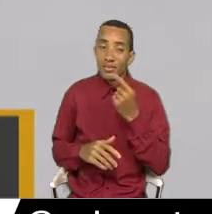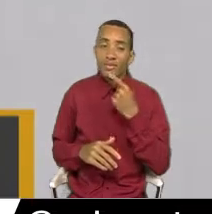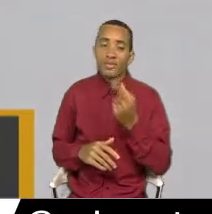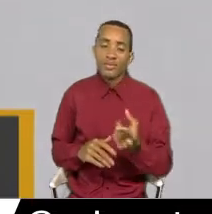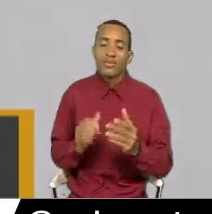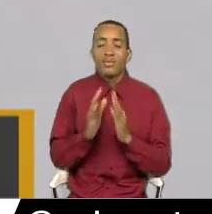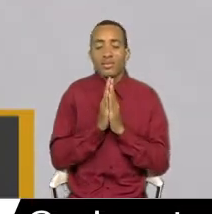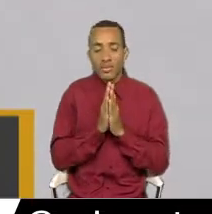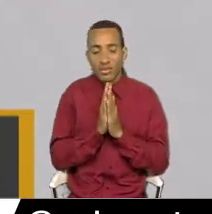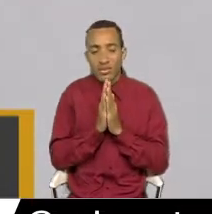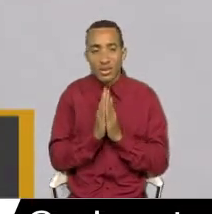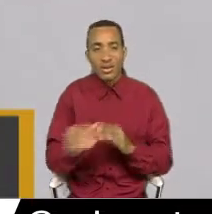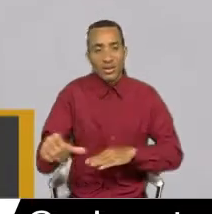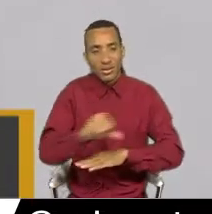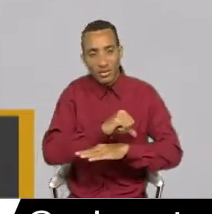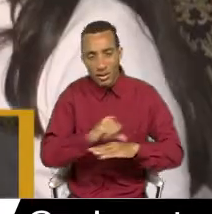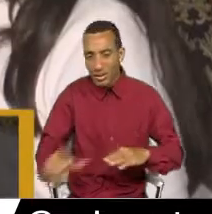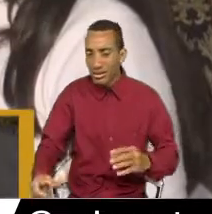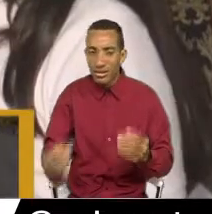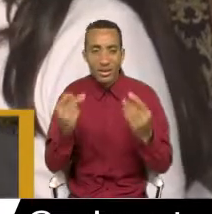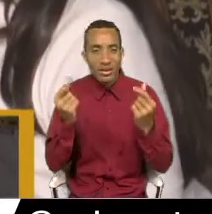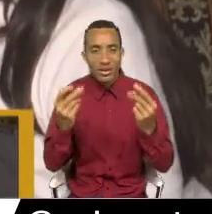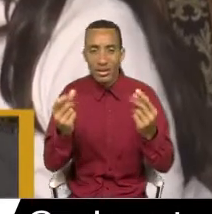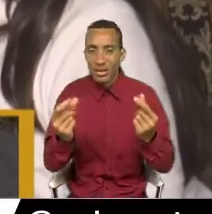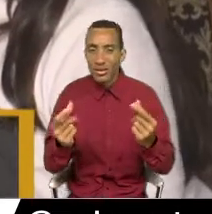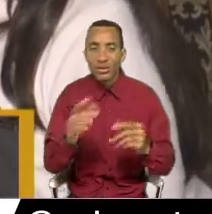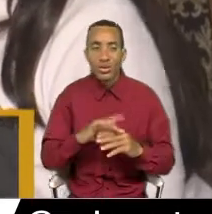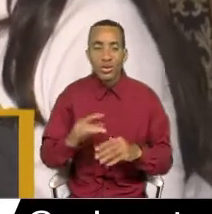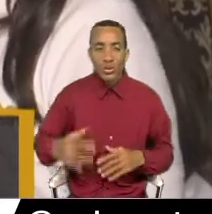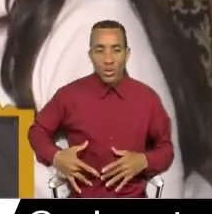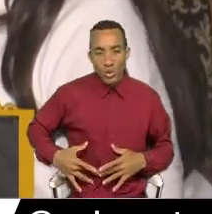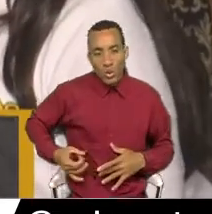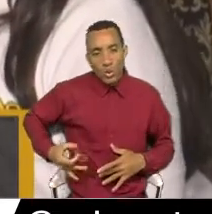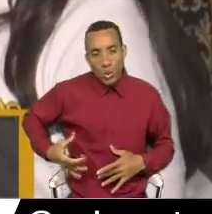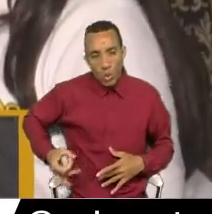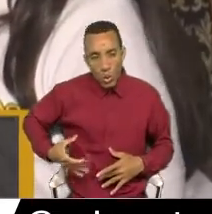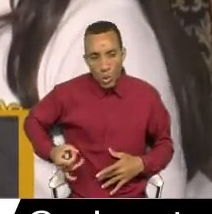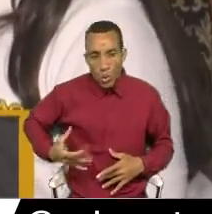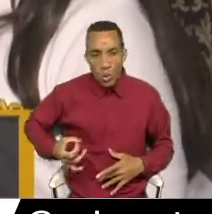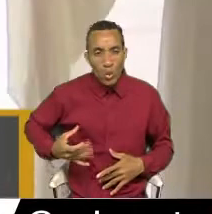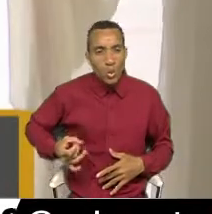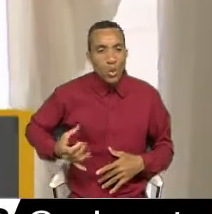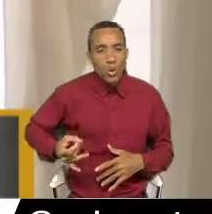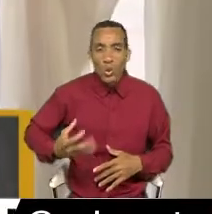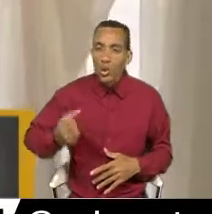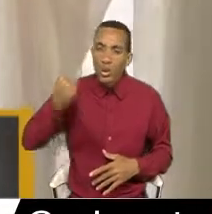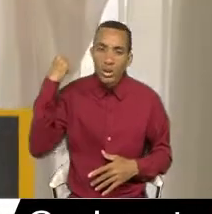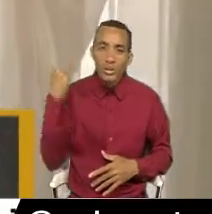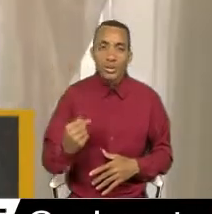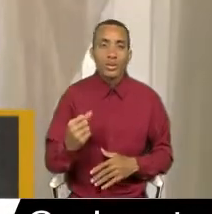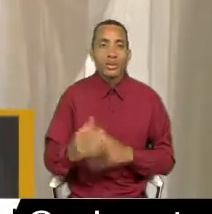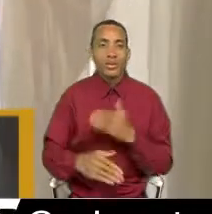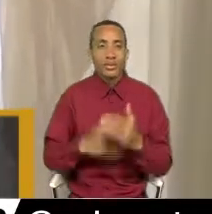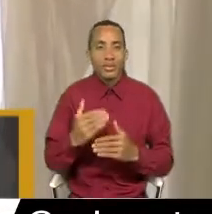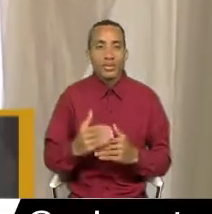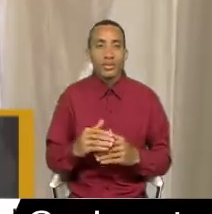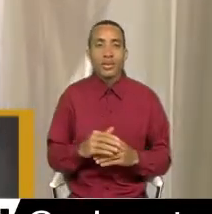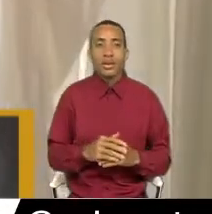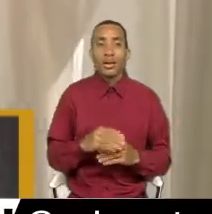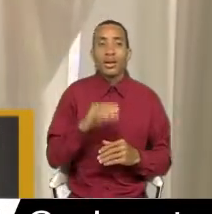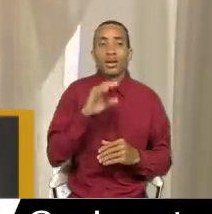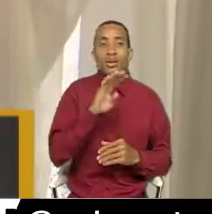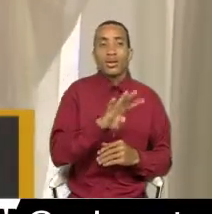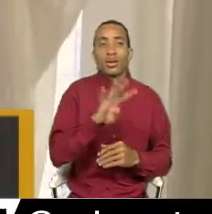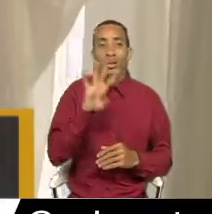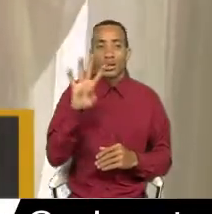la operación lo antes posible, porque ella afirma que los dolores son constantes y cada vez más intensos. Ya he bajado 44, están 85, ya he